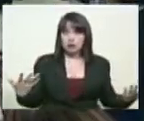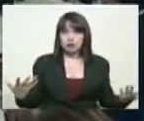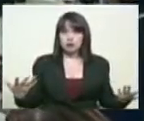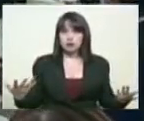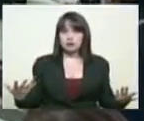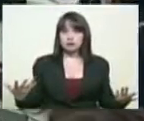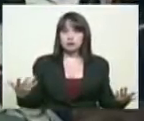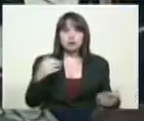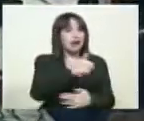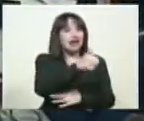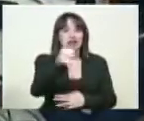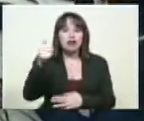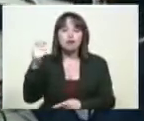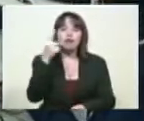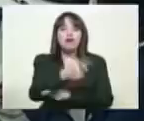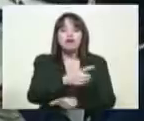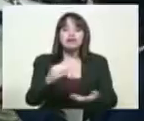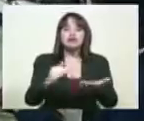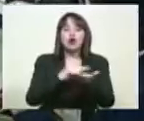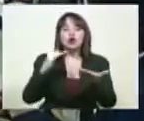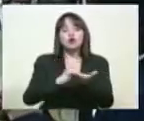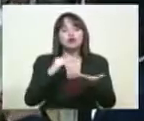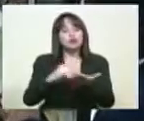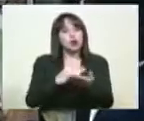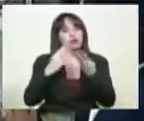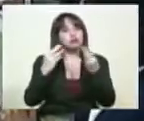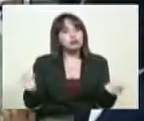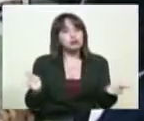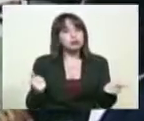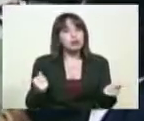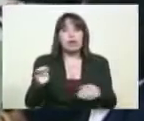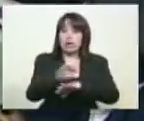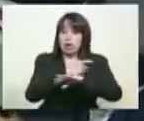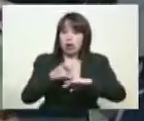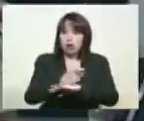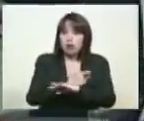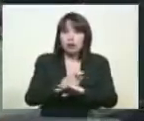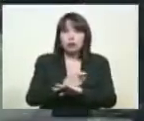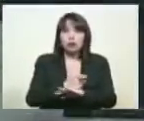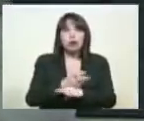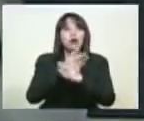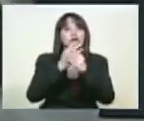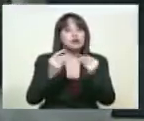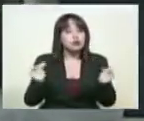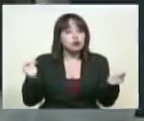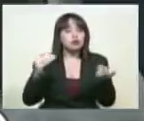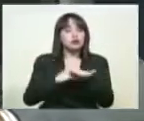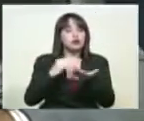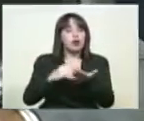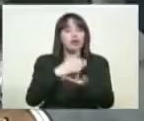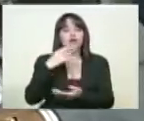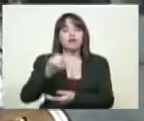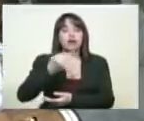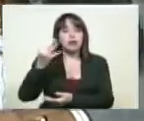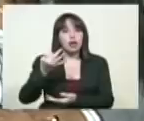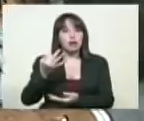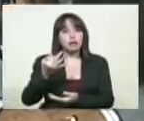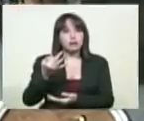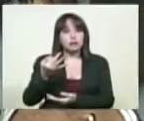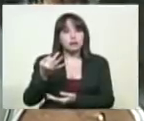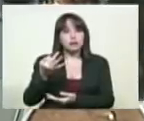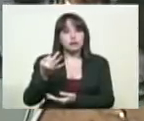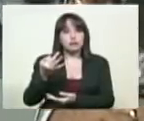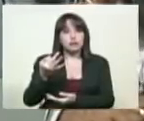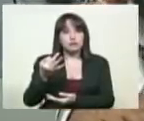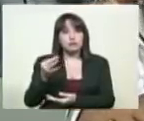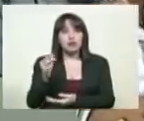cada quien debe resolver y el estado el gobierno central resolver de verdad a profundidad no